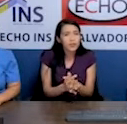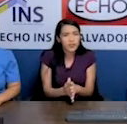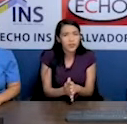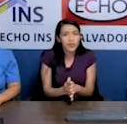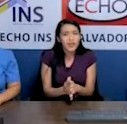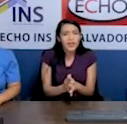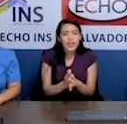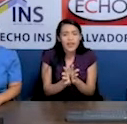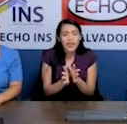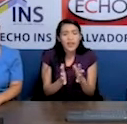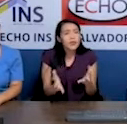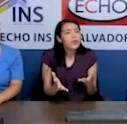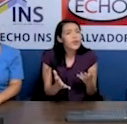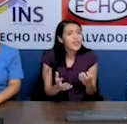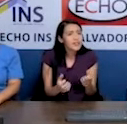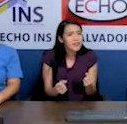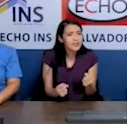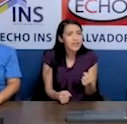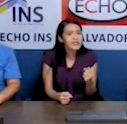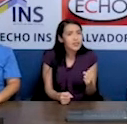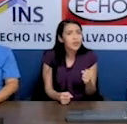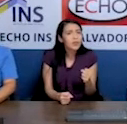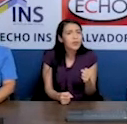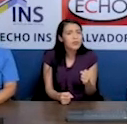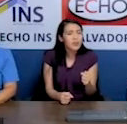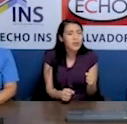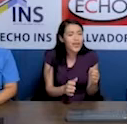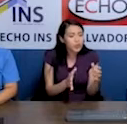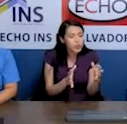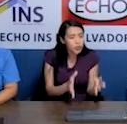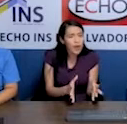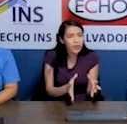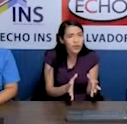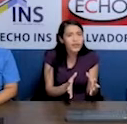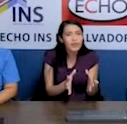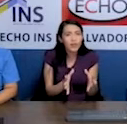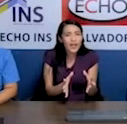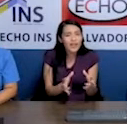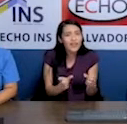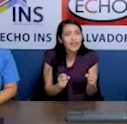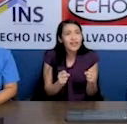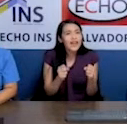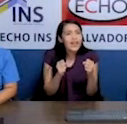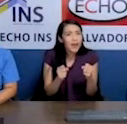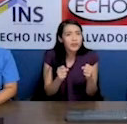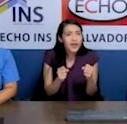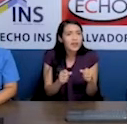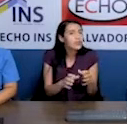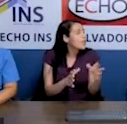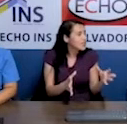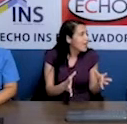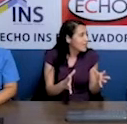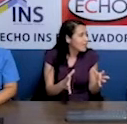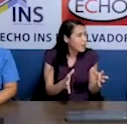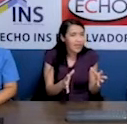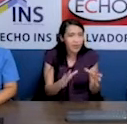síndrome convulsivo. En neurología se dice que el síndrome convulsivo es un cuadro en el cual la causa